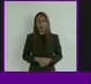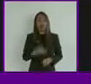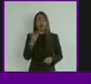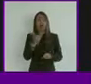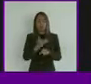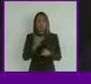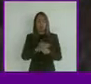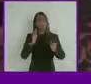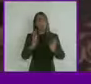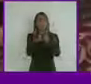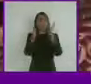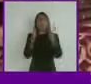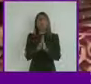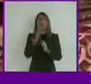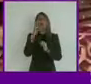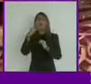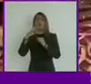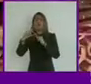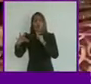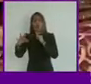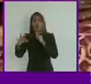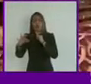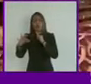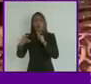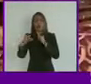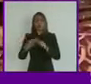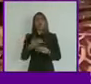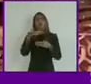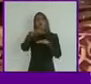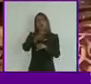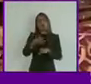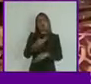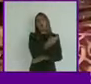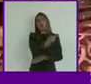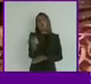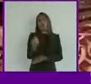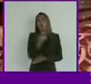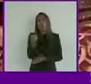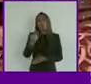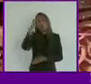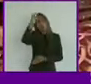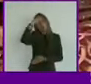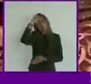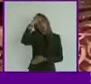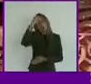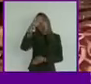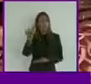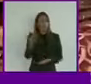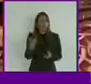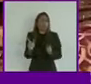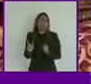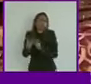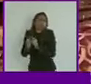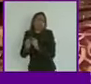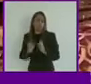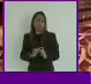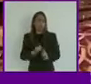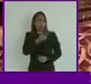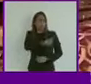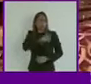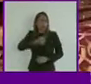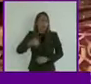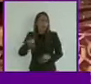última de ronda propiamente respecto a todos y cada una de ustedes, para que den alguna síntesis o algún análisis